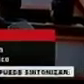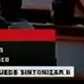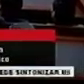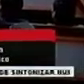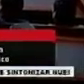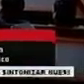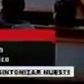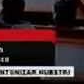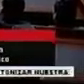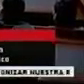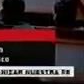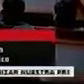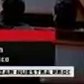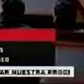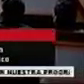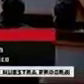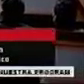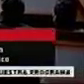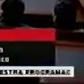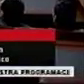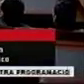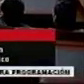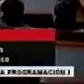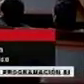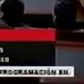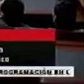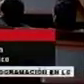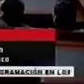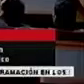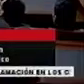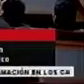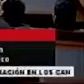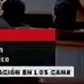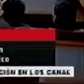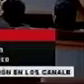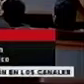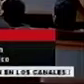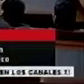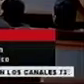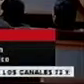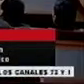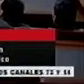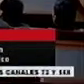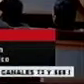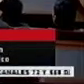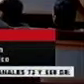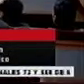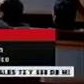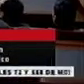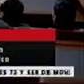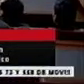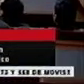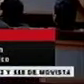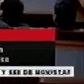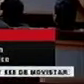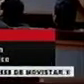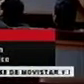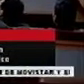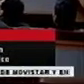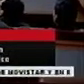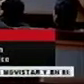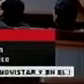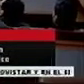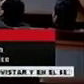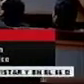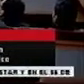las mesas de sufragio, en el Perú ocurrió, sin ruido ni sangre, una auténtica revolución.